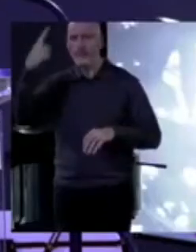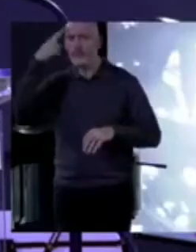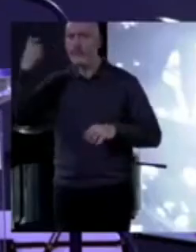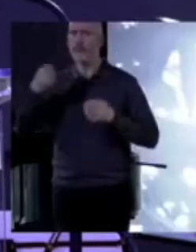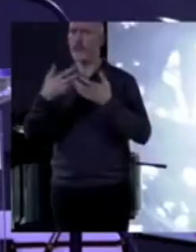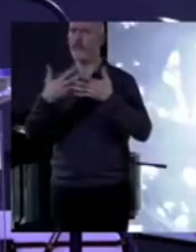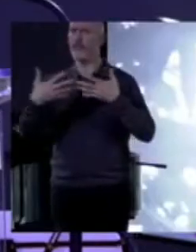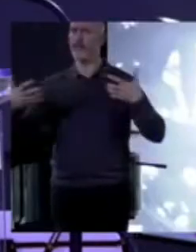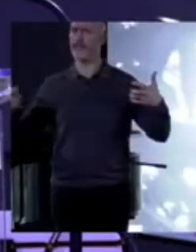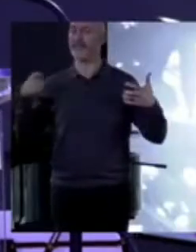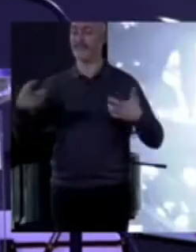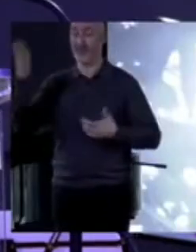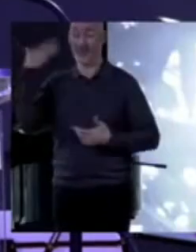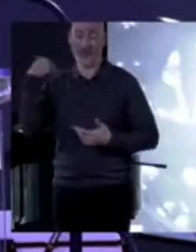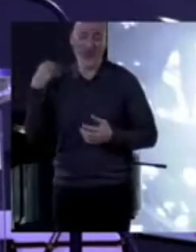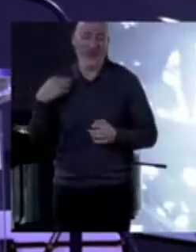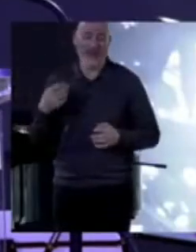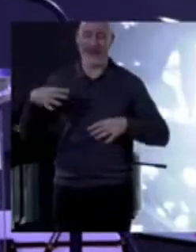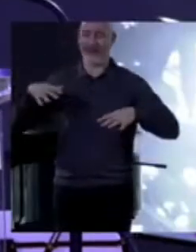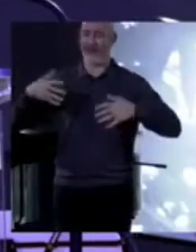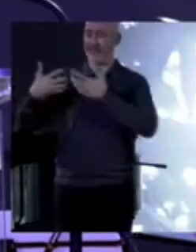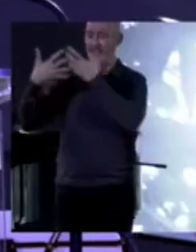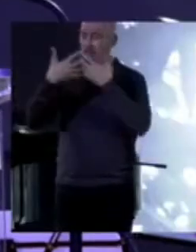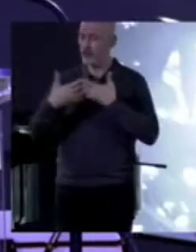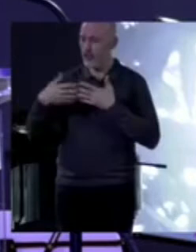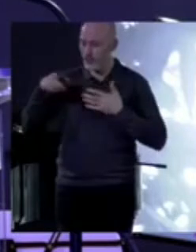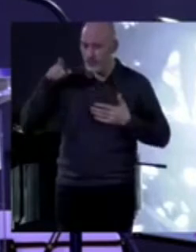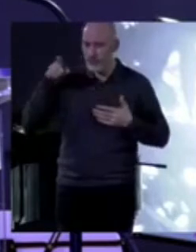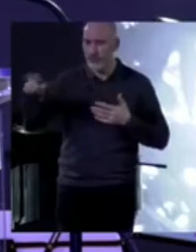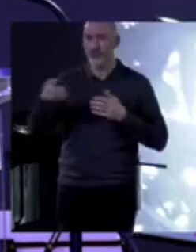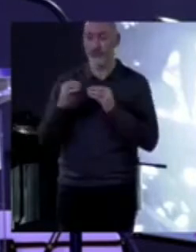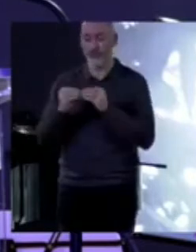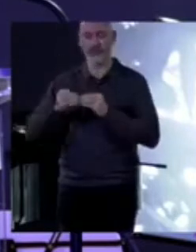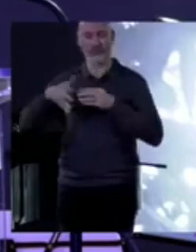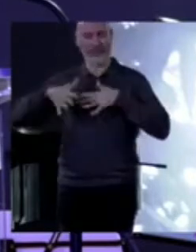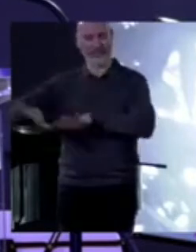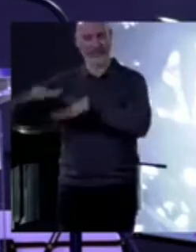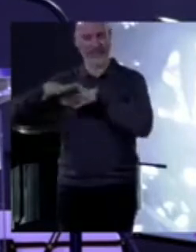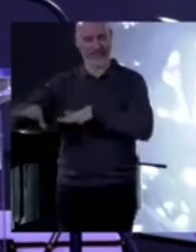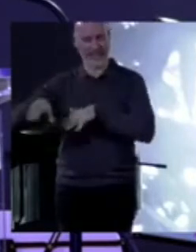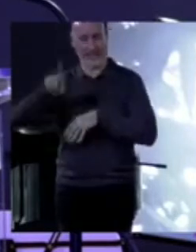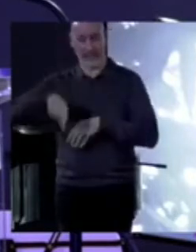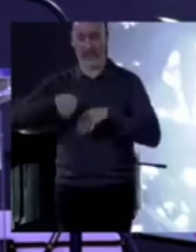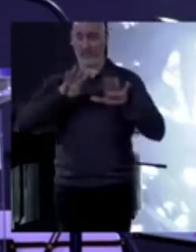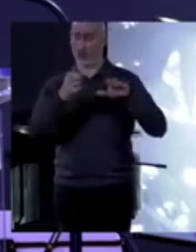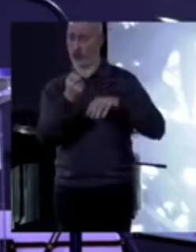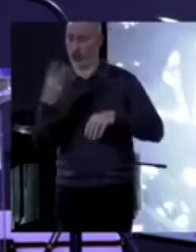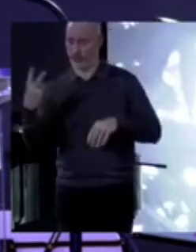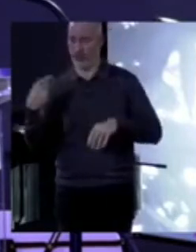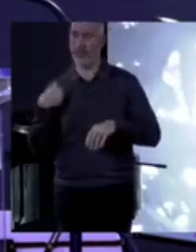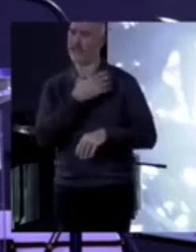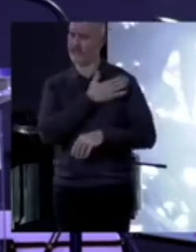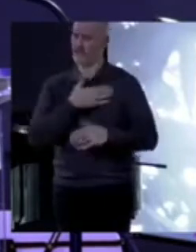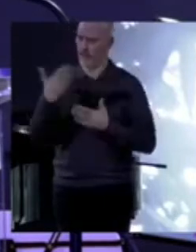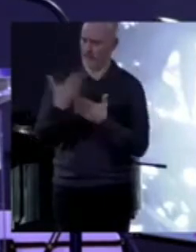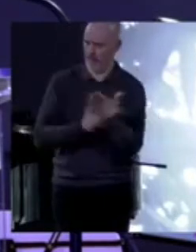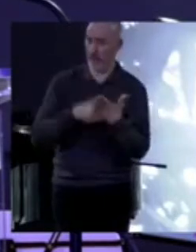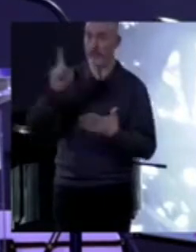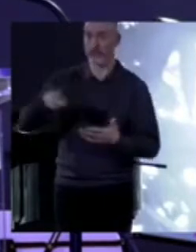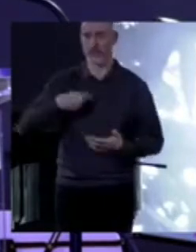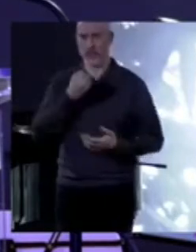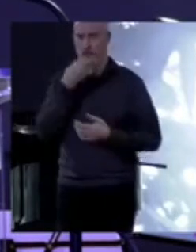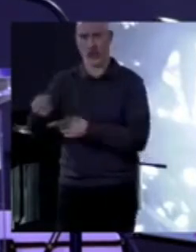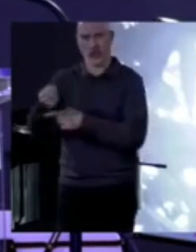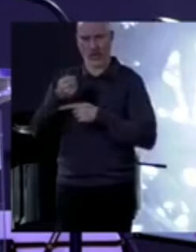las obreras textiles de Estados Unidos en 1912. Queremos el pan, pero también queremos las